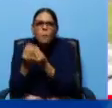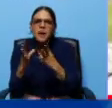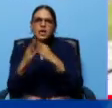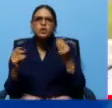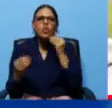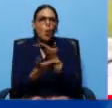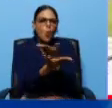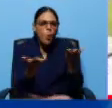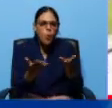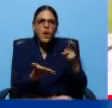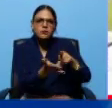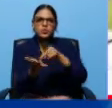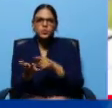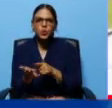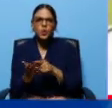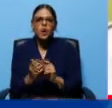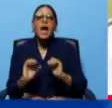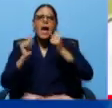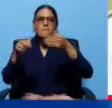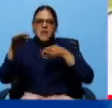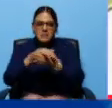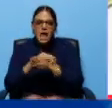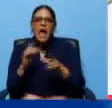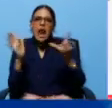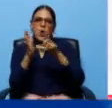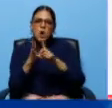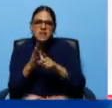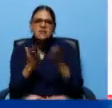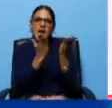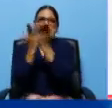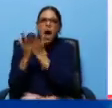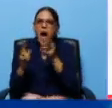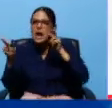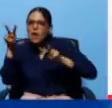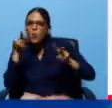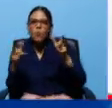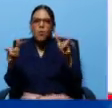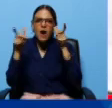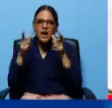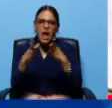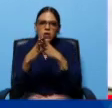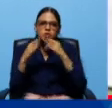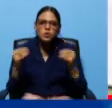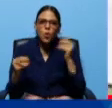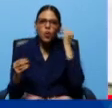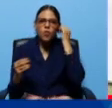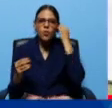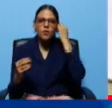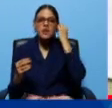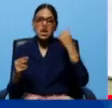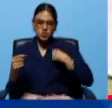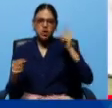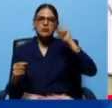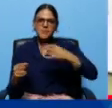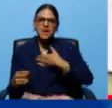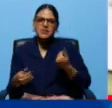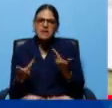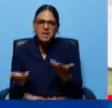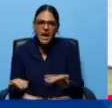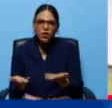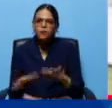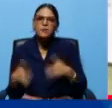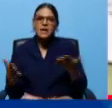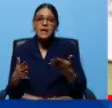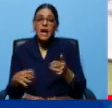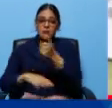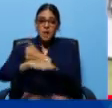la juventud, a la entrada de los liceos, a las escuelas. Y bueno, yo también quisiera que